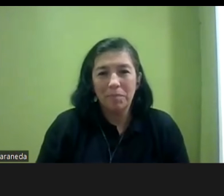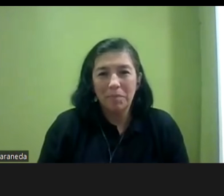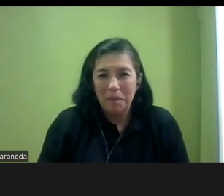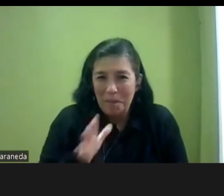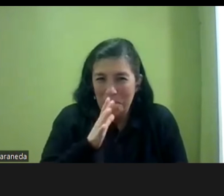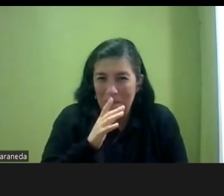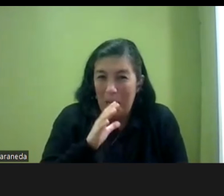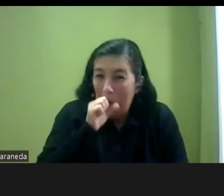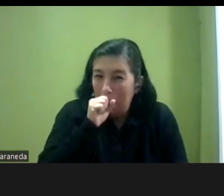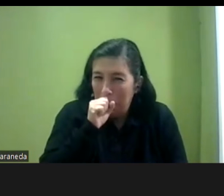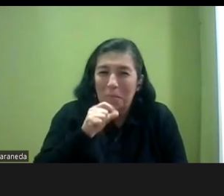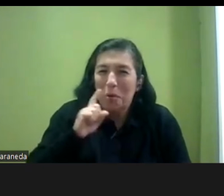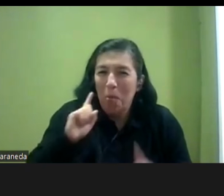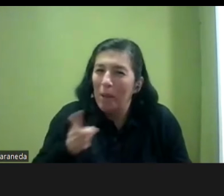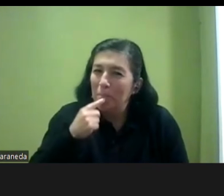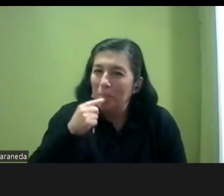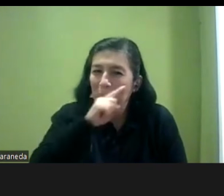hacerla.